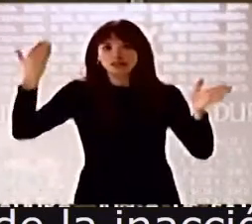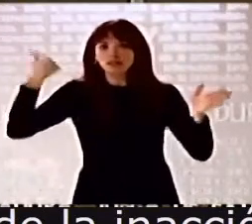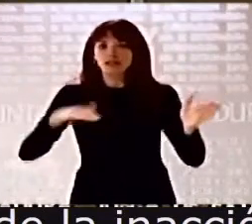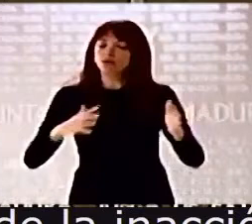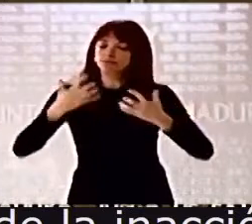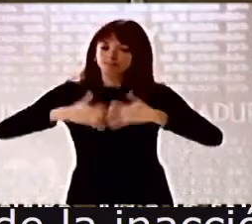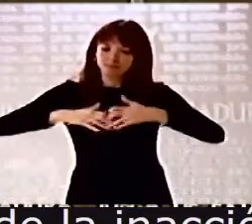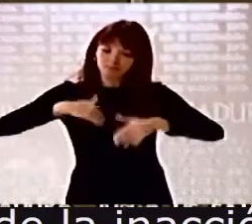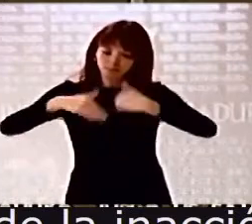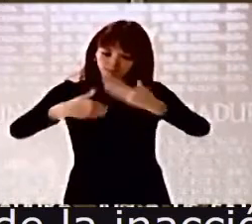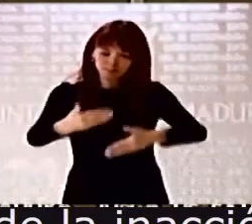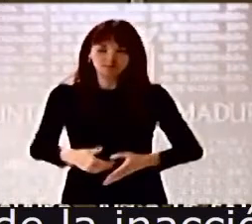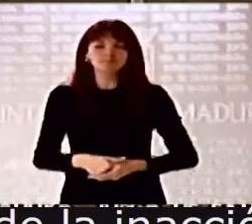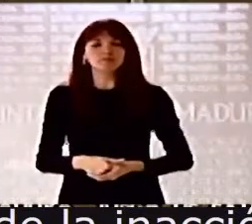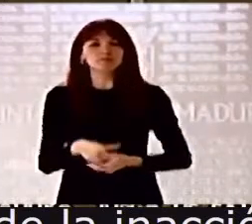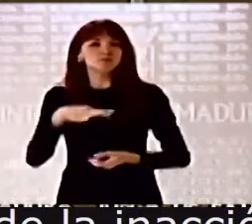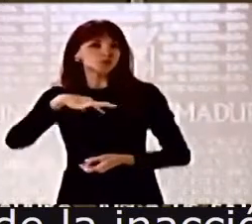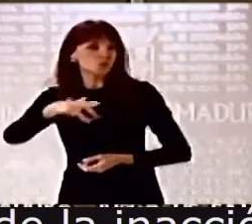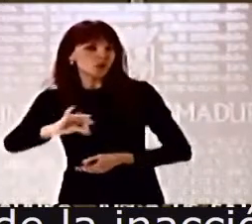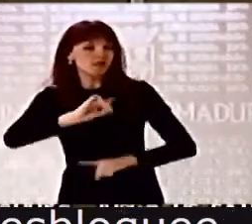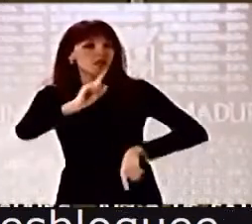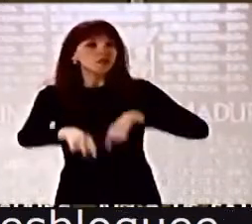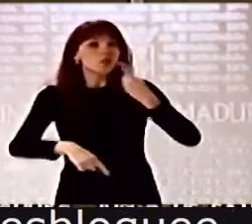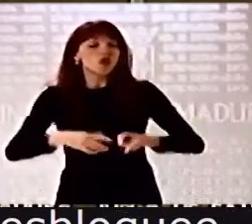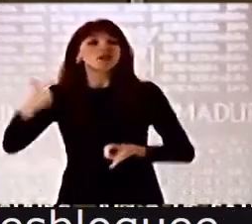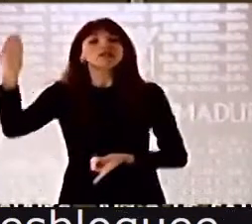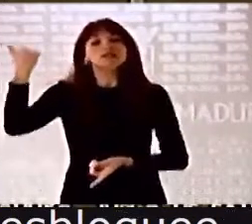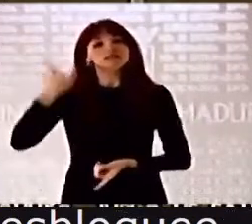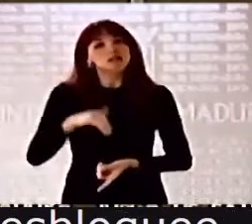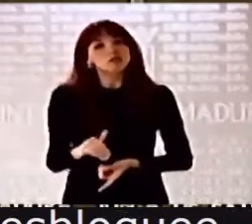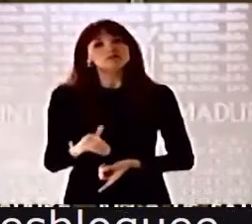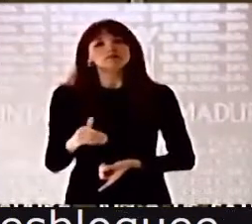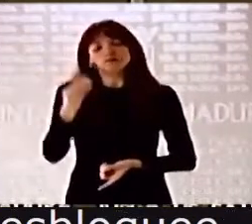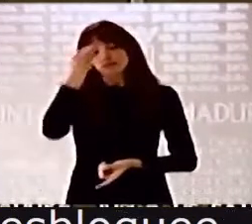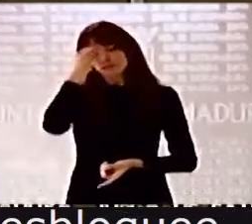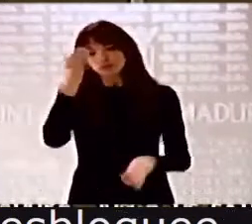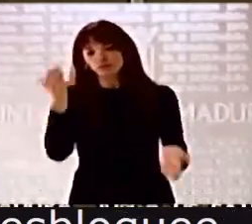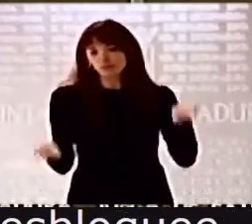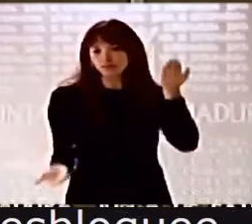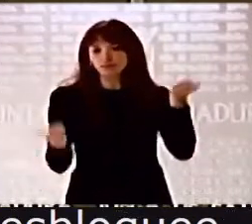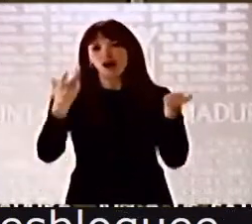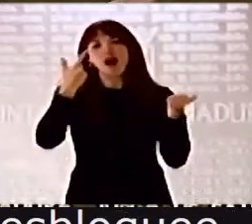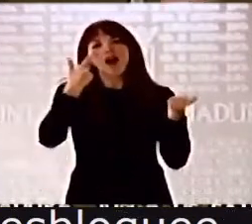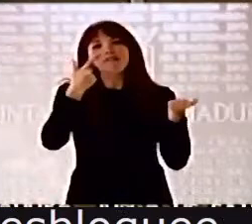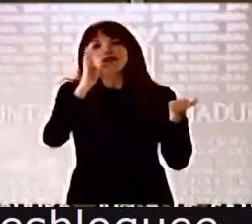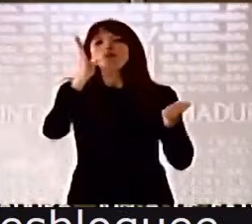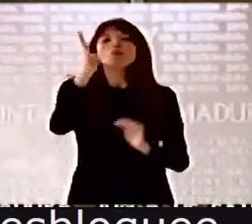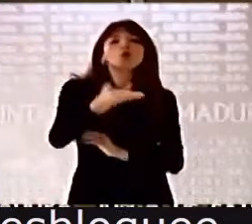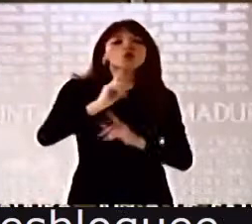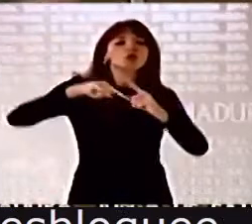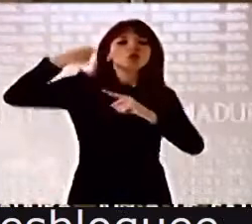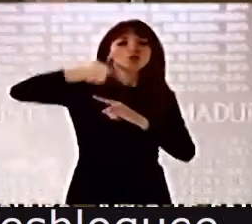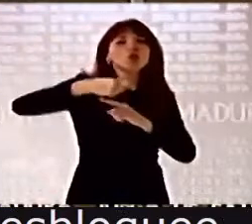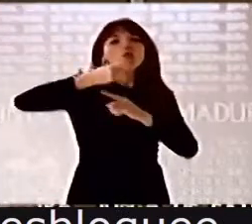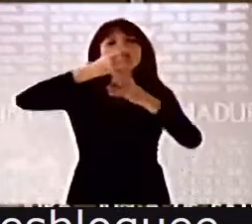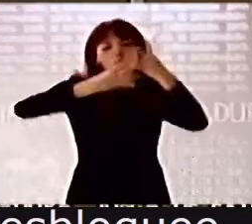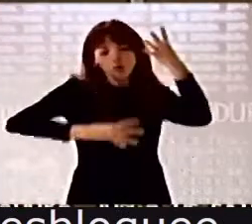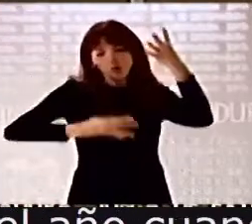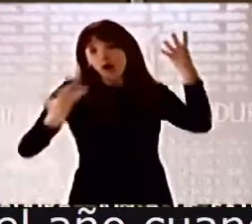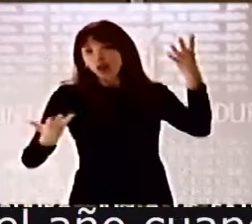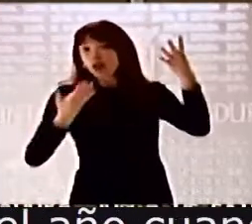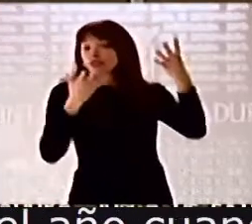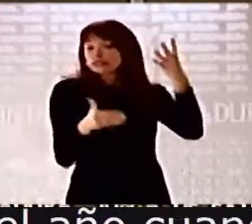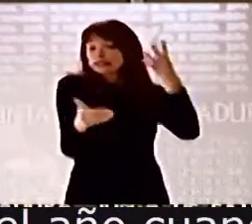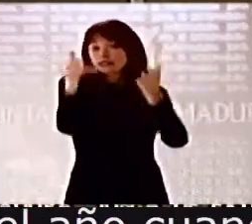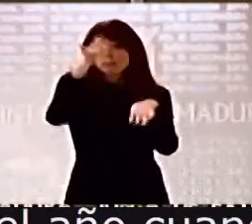¿no? Y luego pues, tenemos que valorar que va a ser el año en el que, cuando llegue el horizonte del verano,